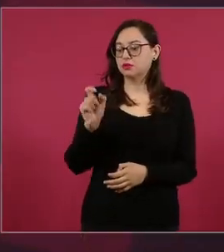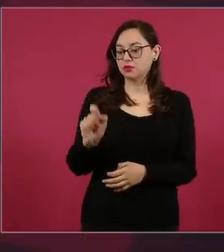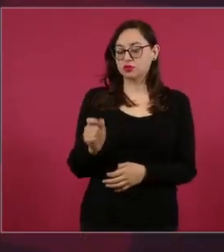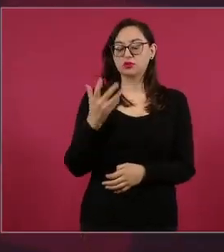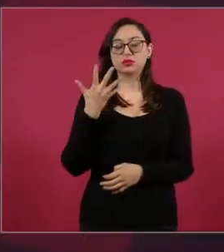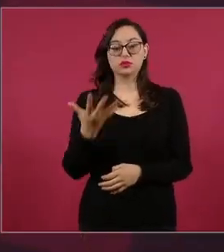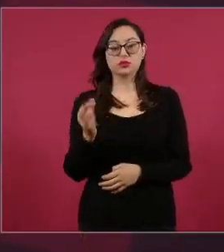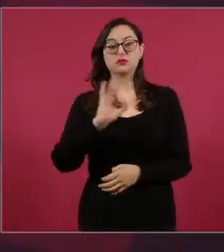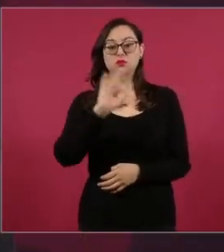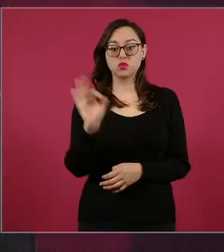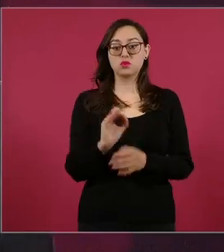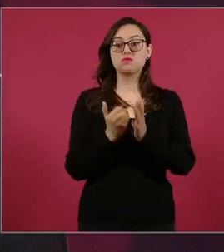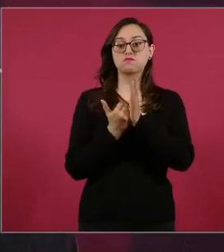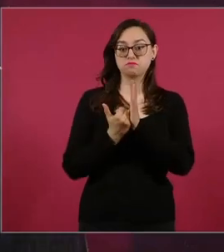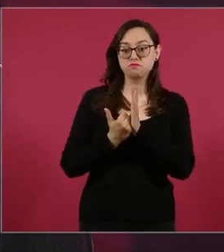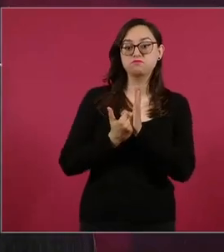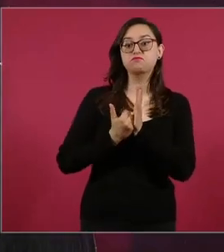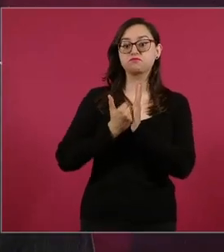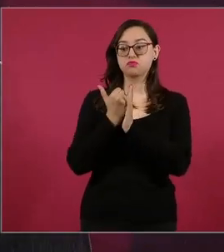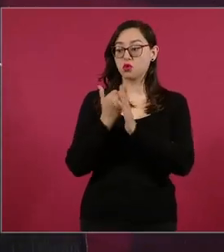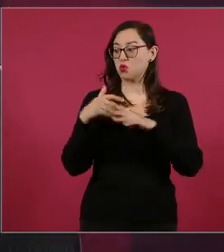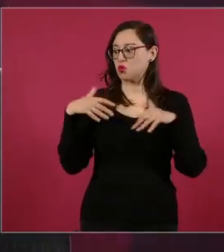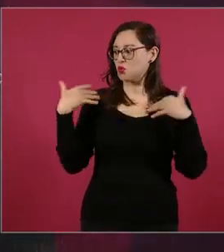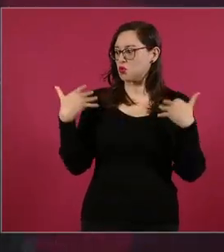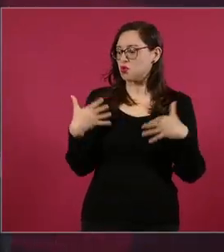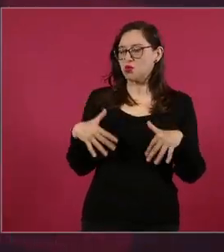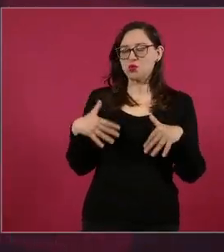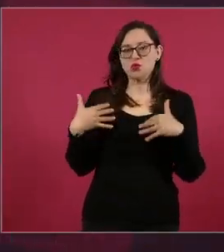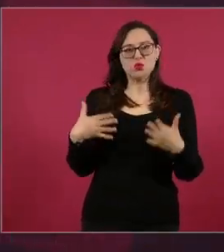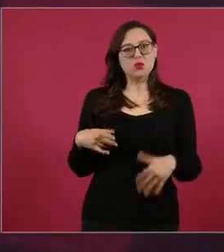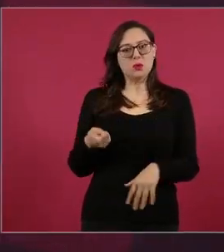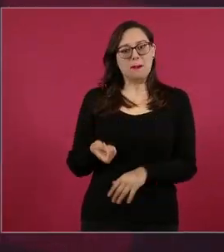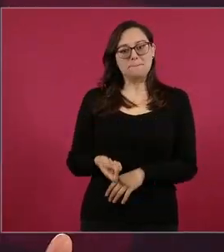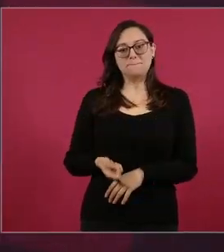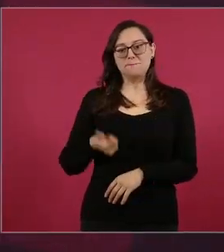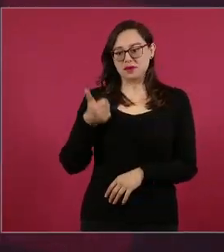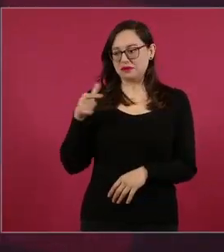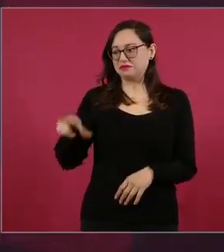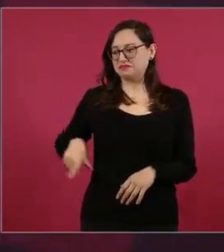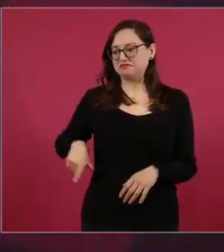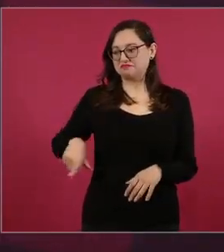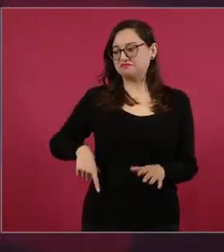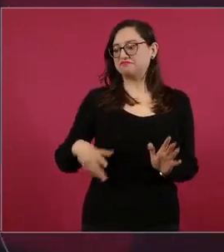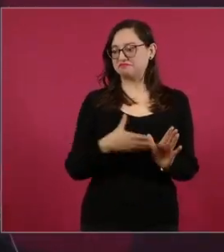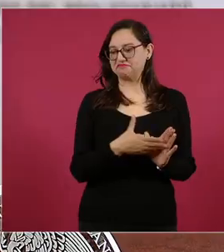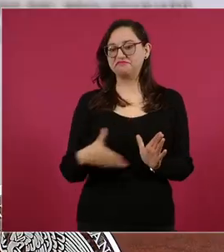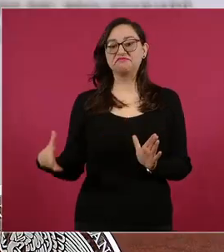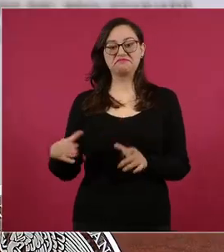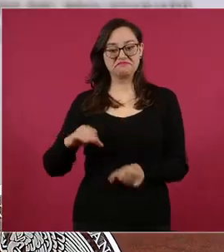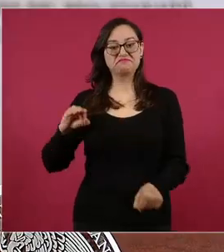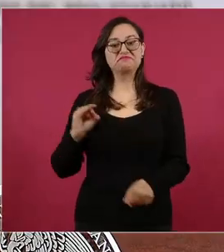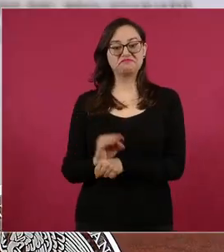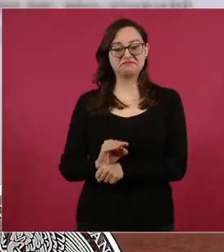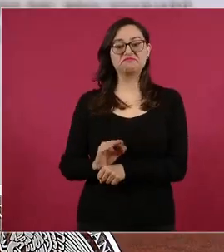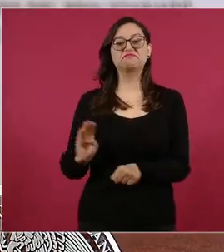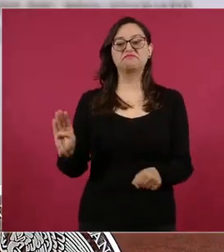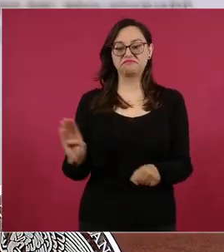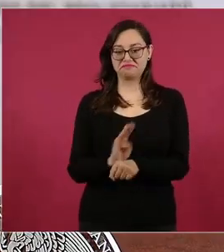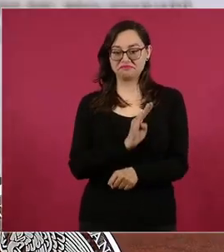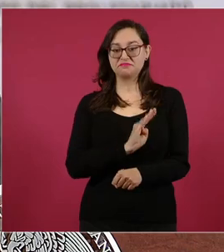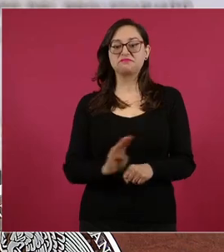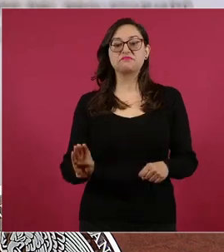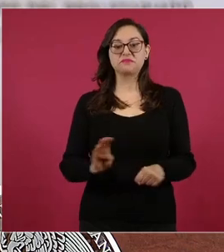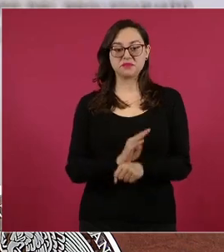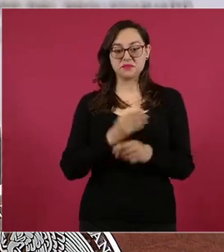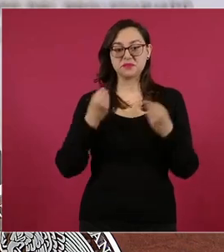5.5 en nuestra entidad. No hay duda que está dando muchos beneficios